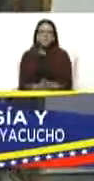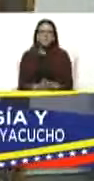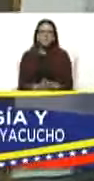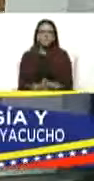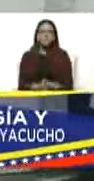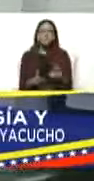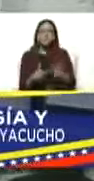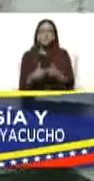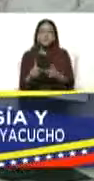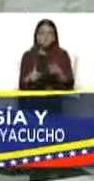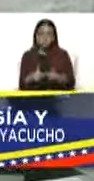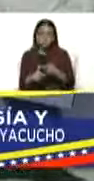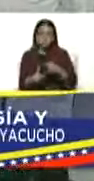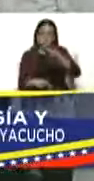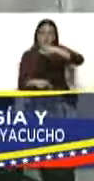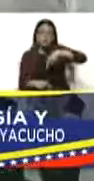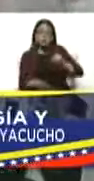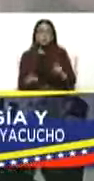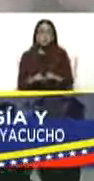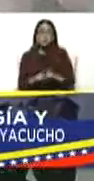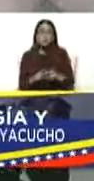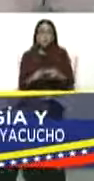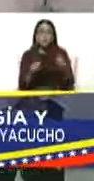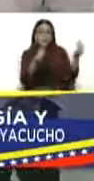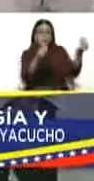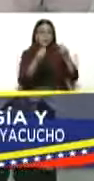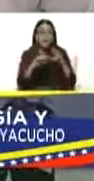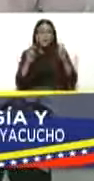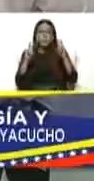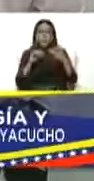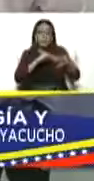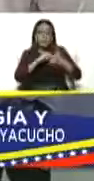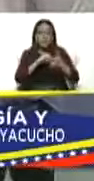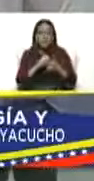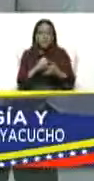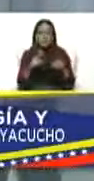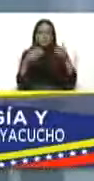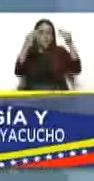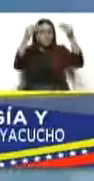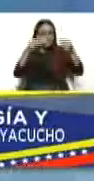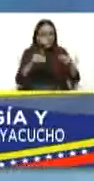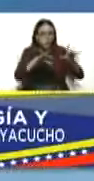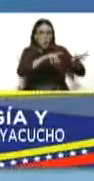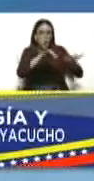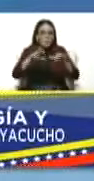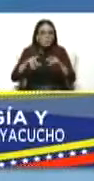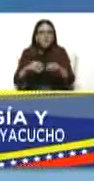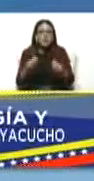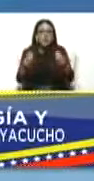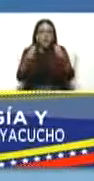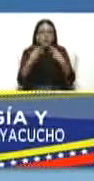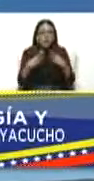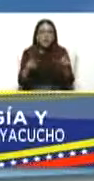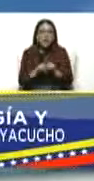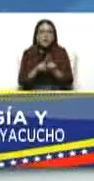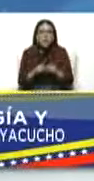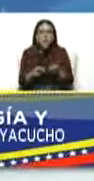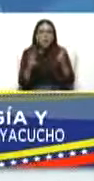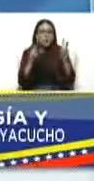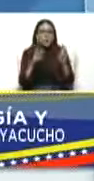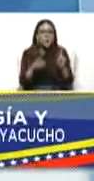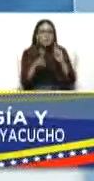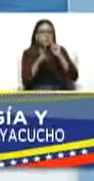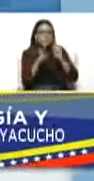esto es un equipo de última tecnología con su digitalizadora que nos permite el acceso de la